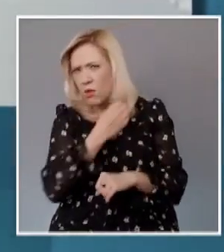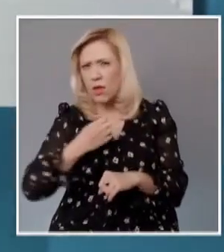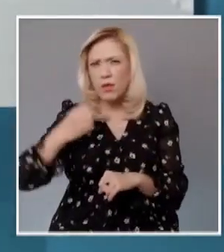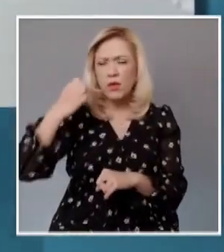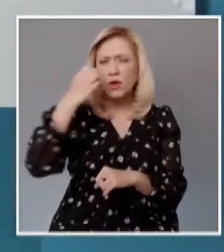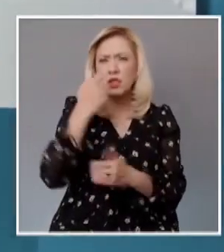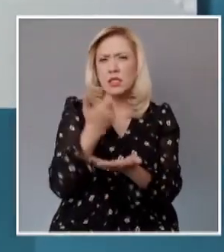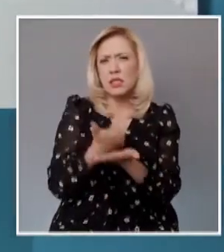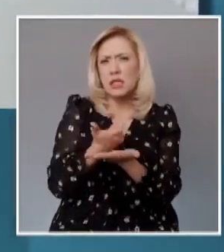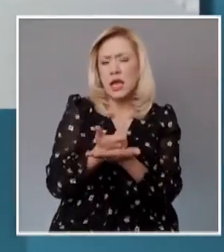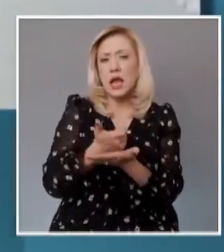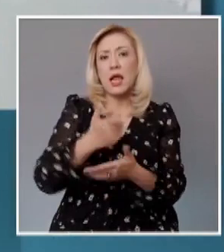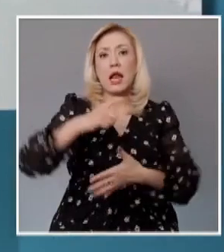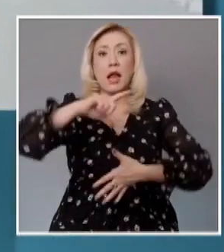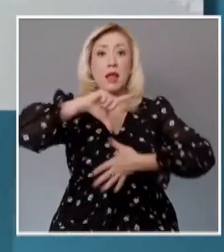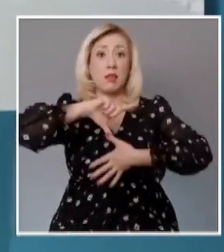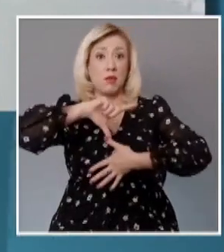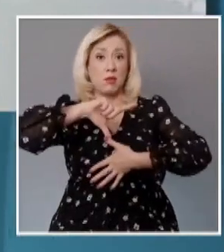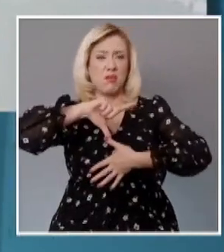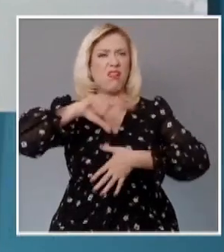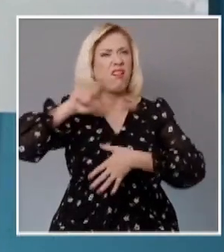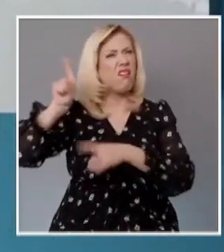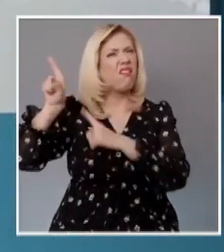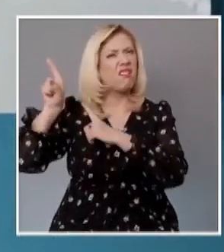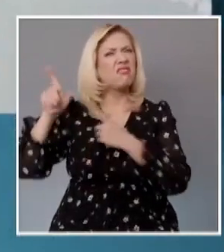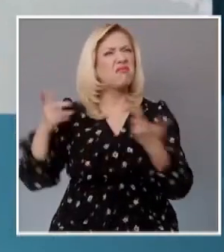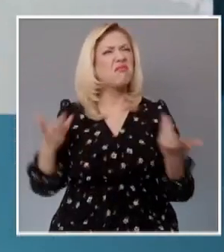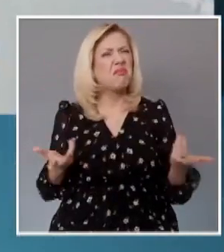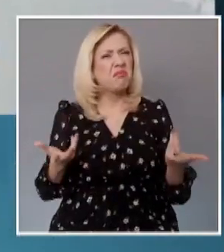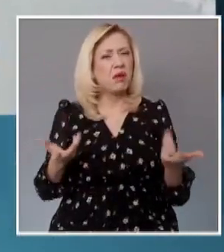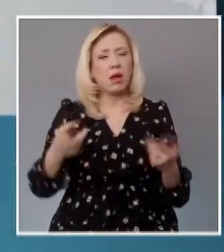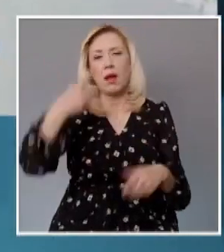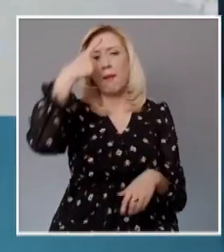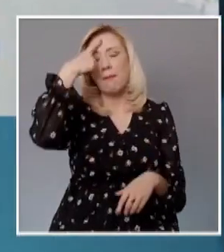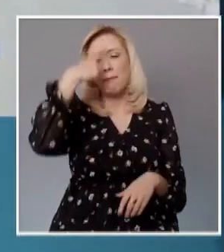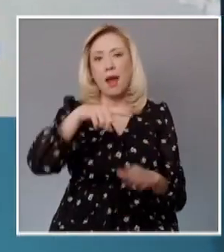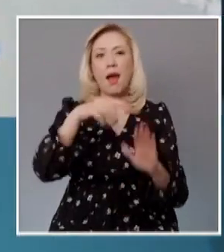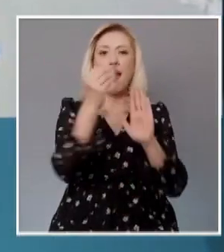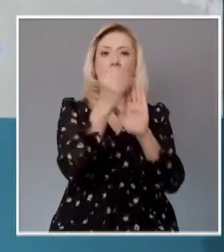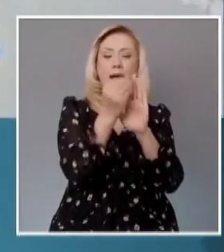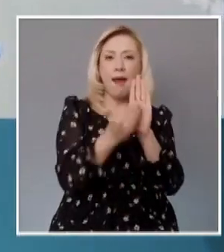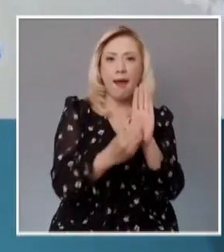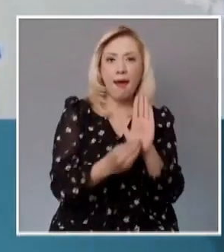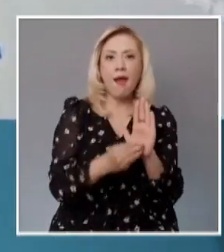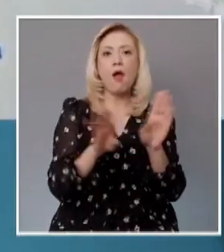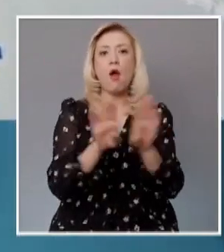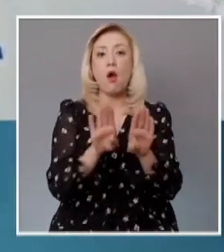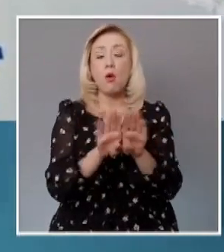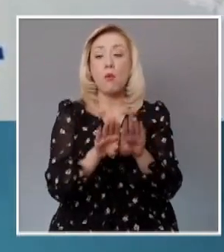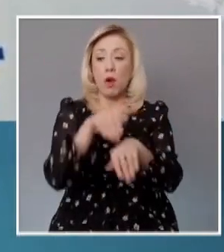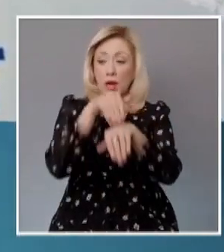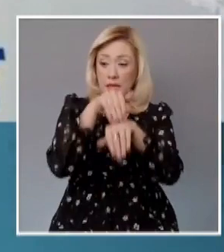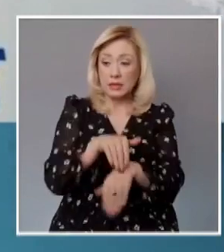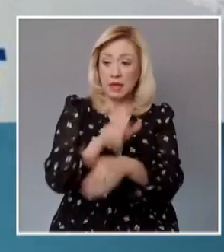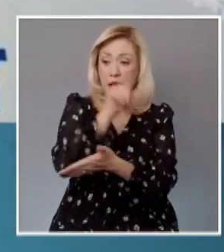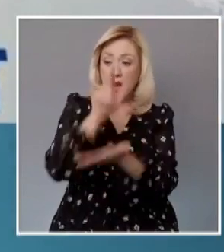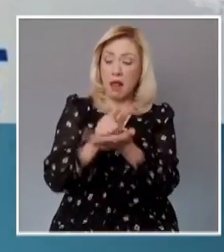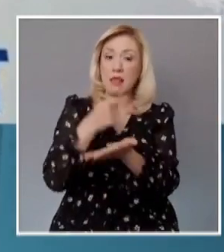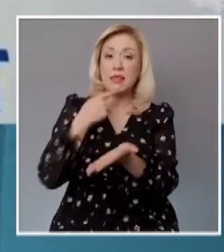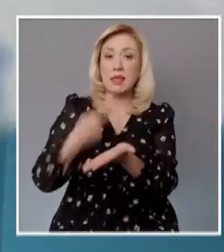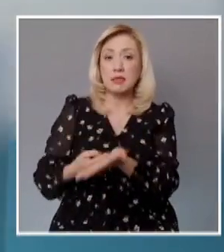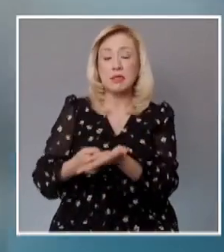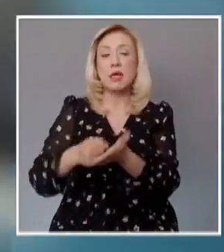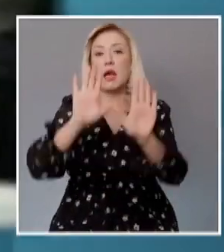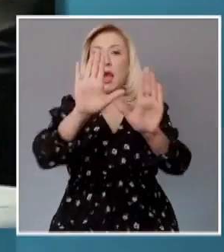Latinoamérica. Esta organización fue creada para fijar estándares y promover la implementación de medidas legales contra el lavado de